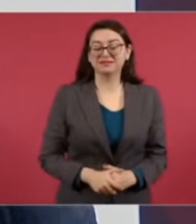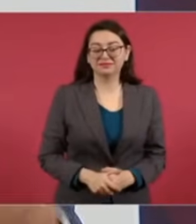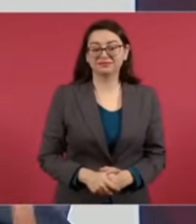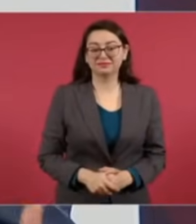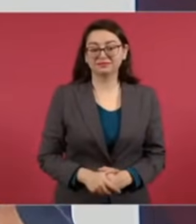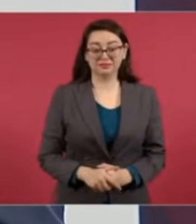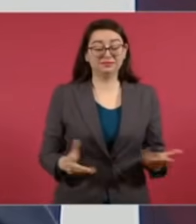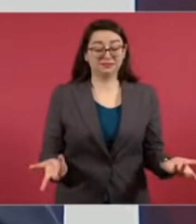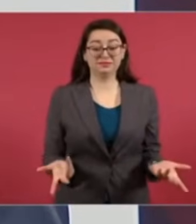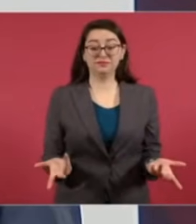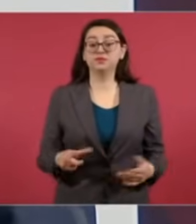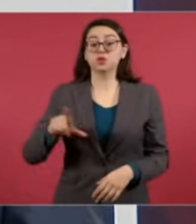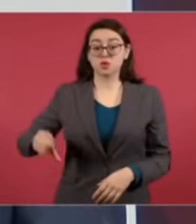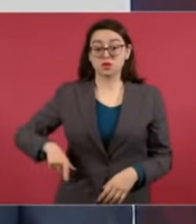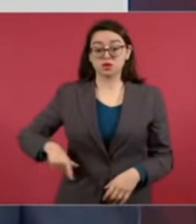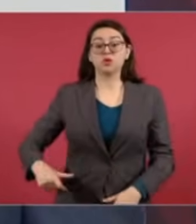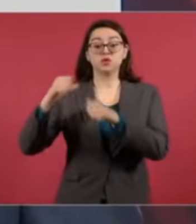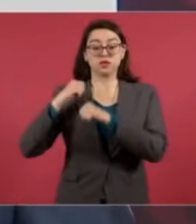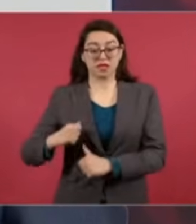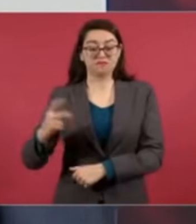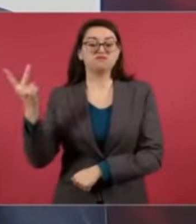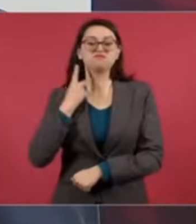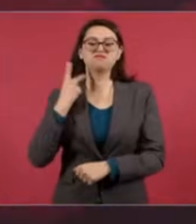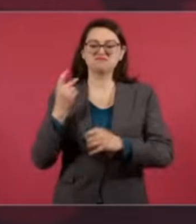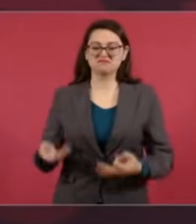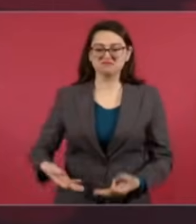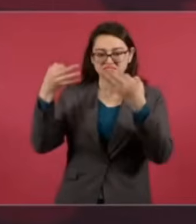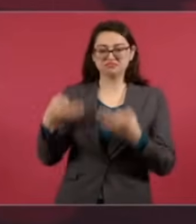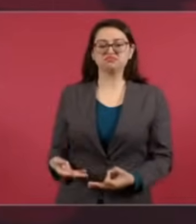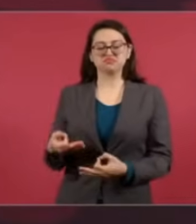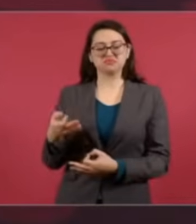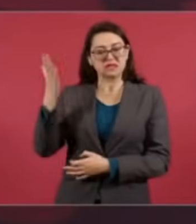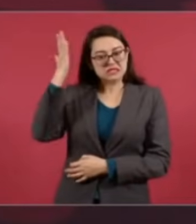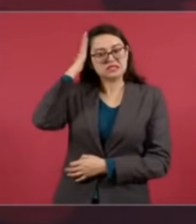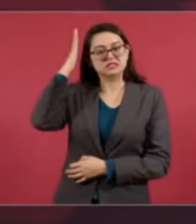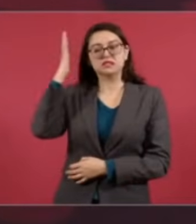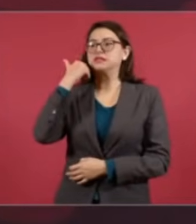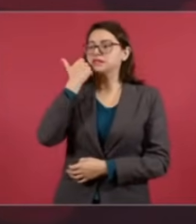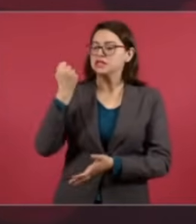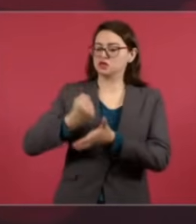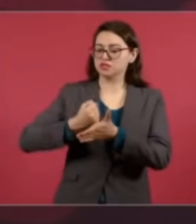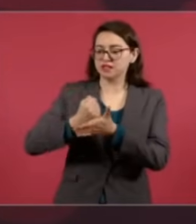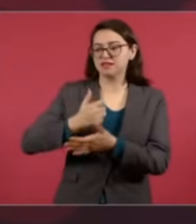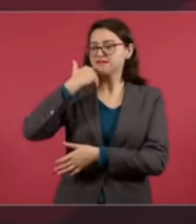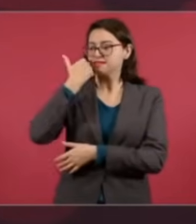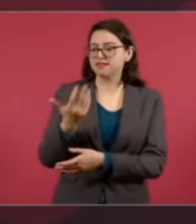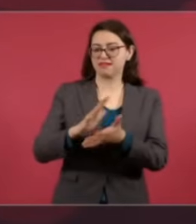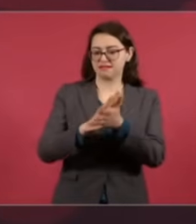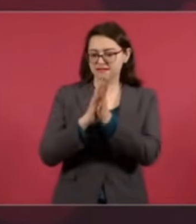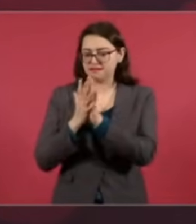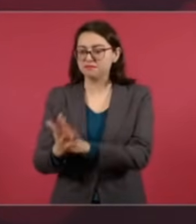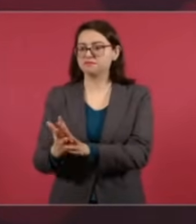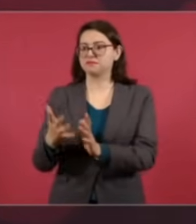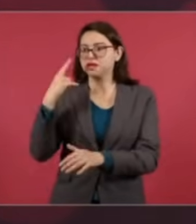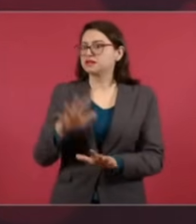al auténtico político, al dirigente, al que quiere transformar una realidad de injusticias, de